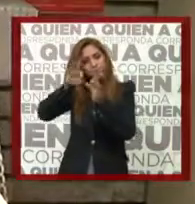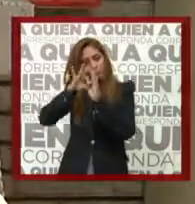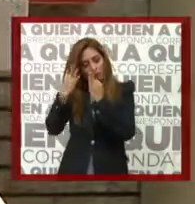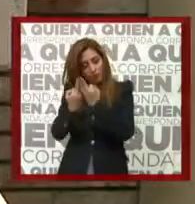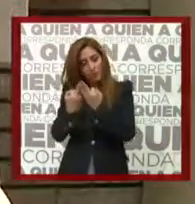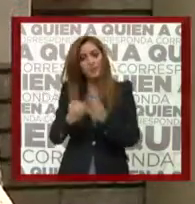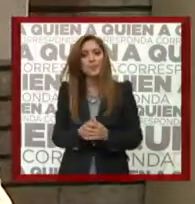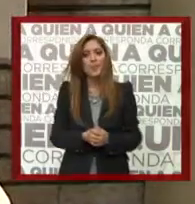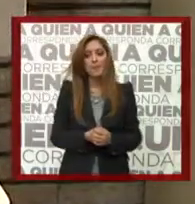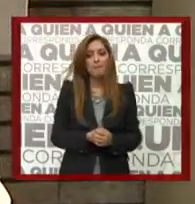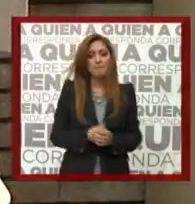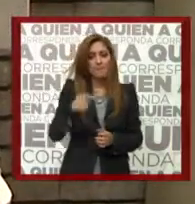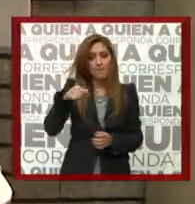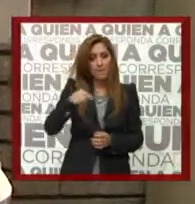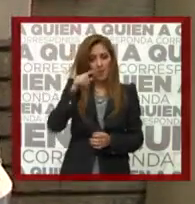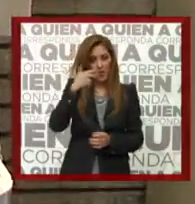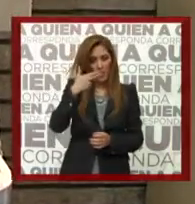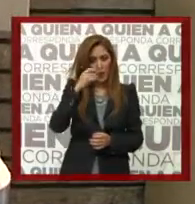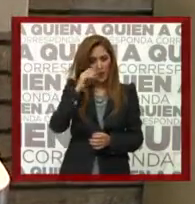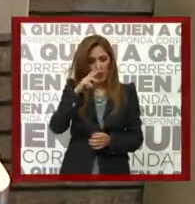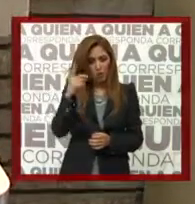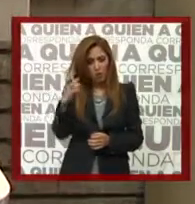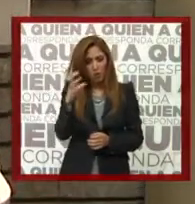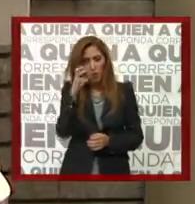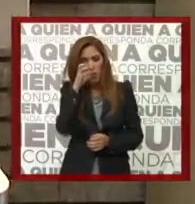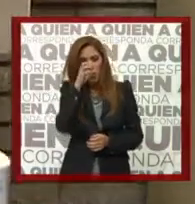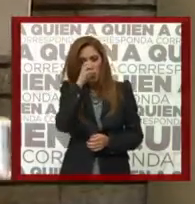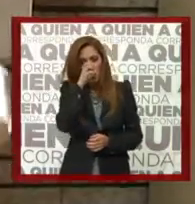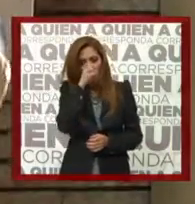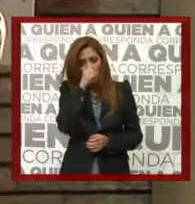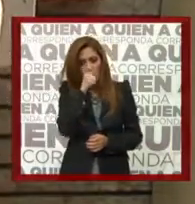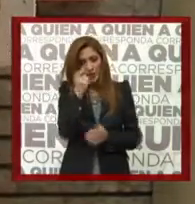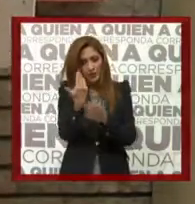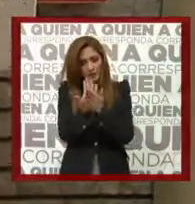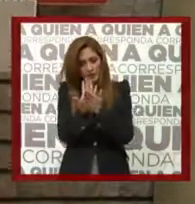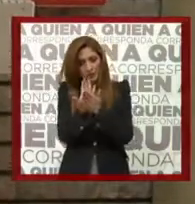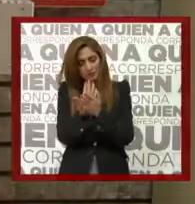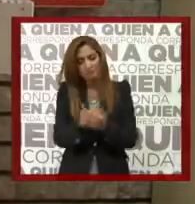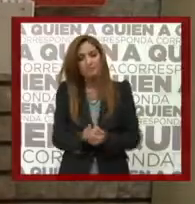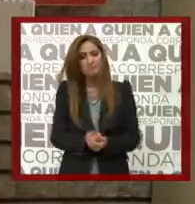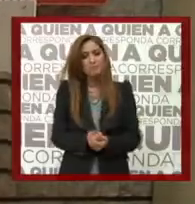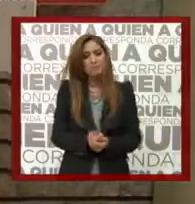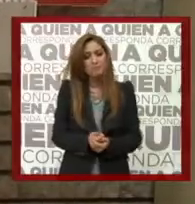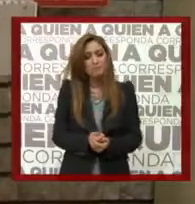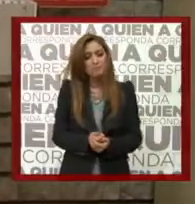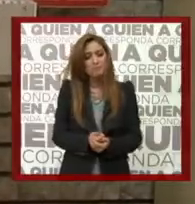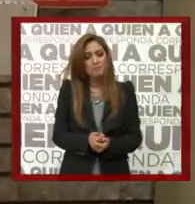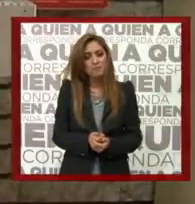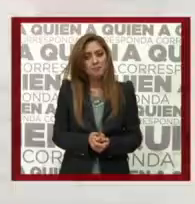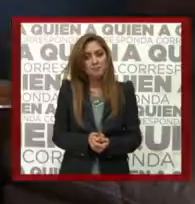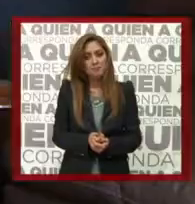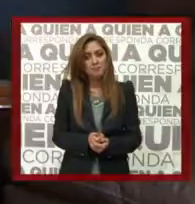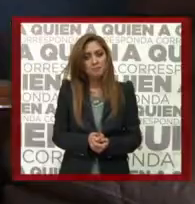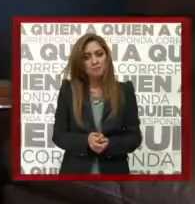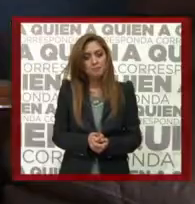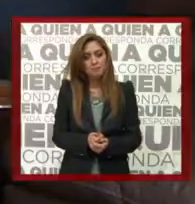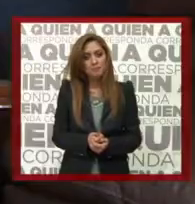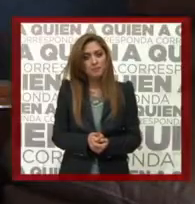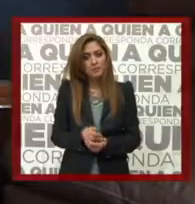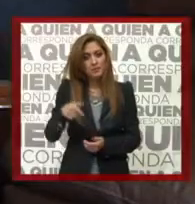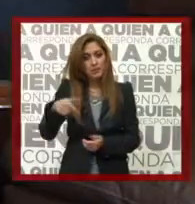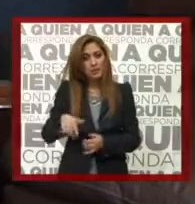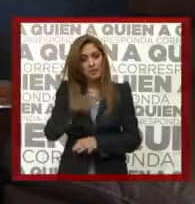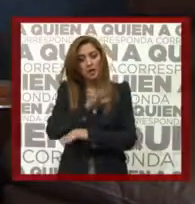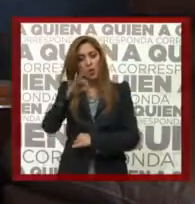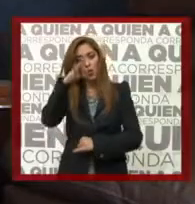Además de someter la pieza al horno cerámico para fijar el diseño realizado. En este tiempo que ya es nuestra última